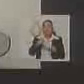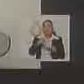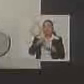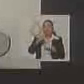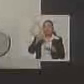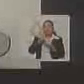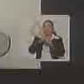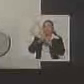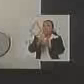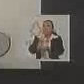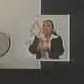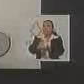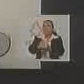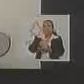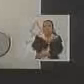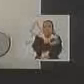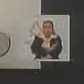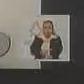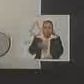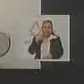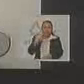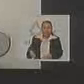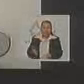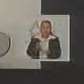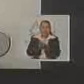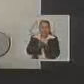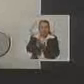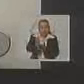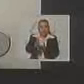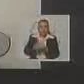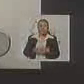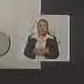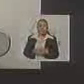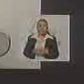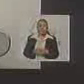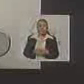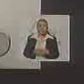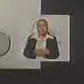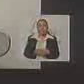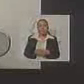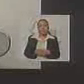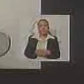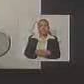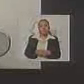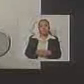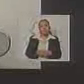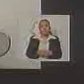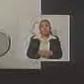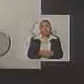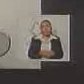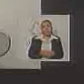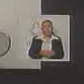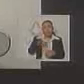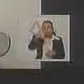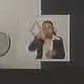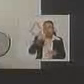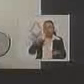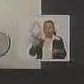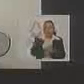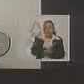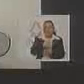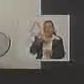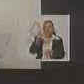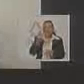en beneficio de un desarrollo urbano más común, más auténtico y diferente a otro